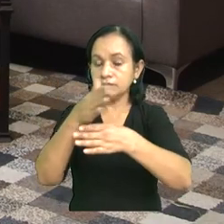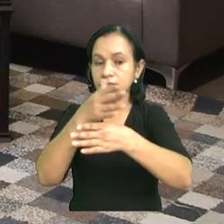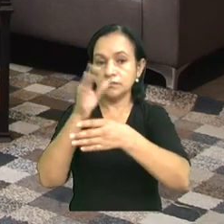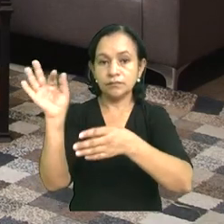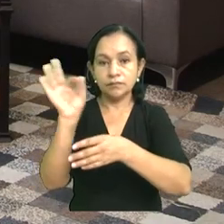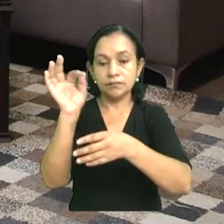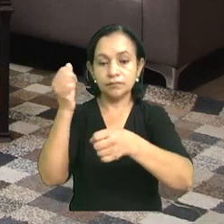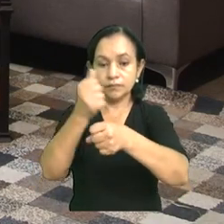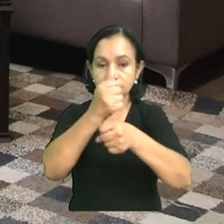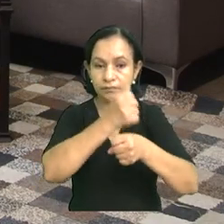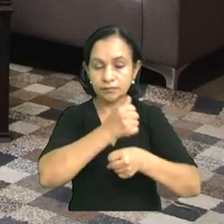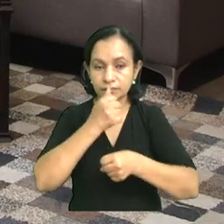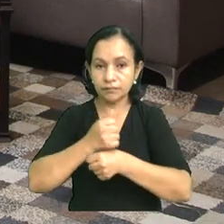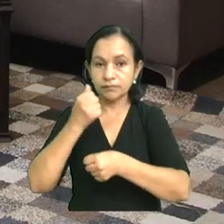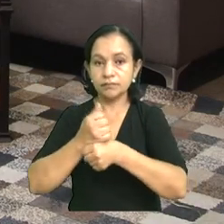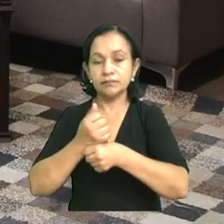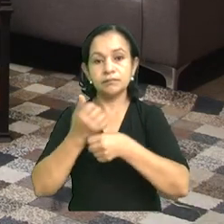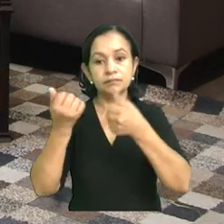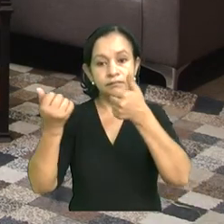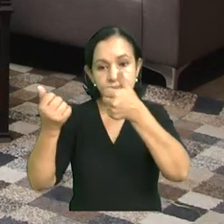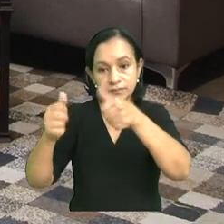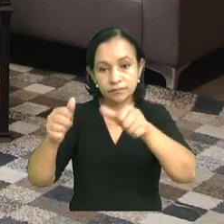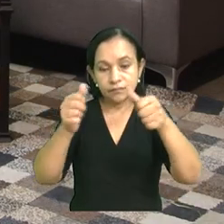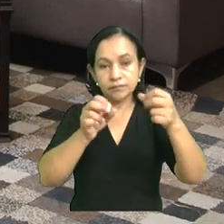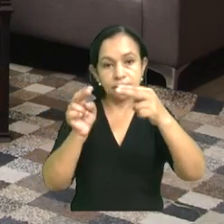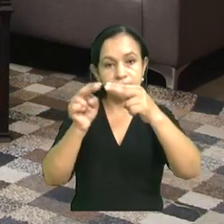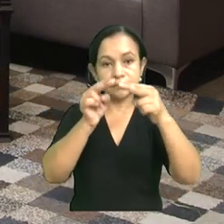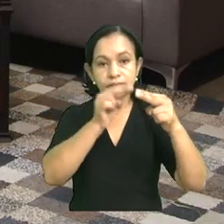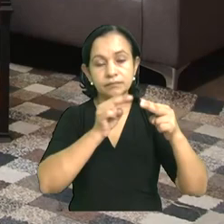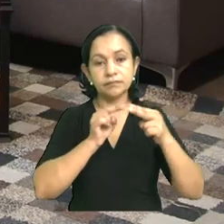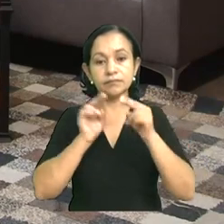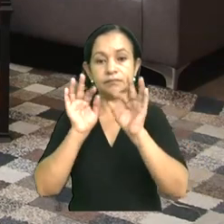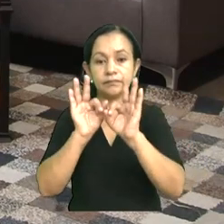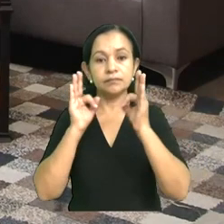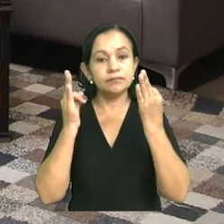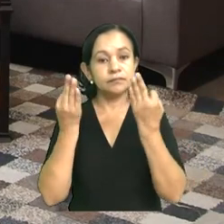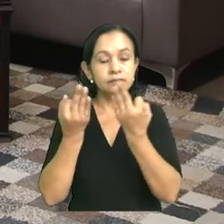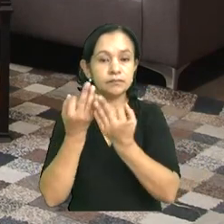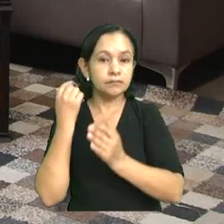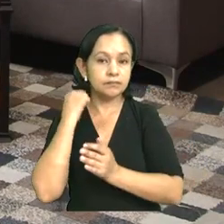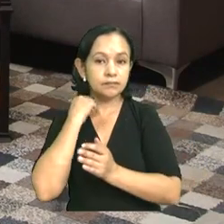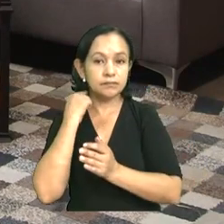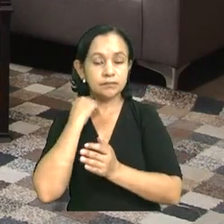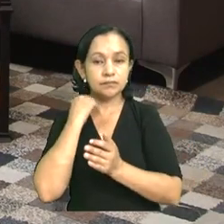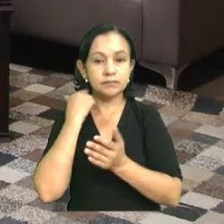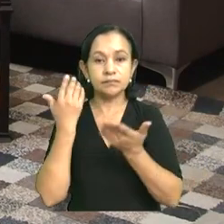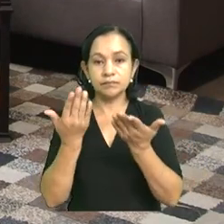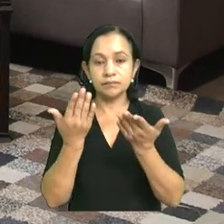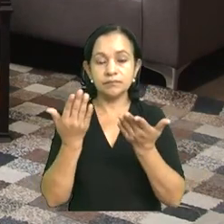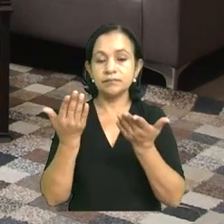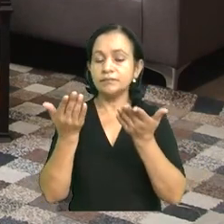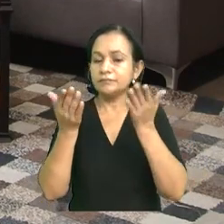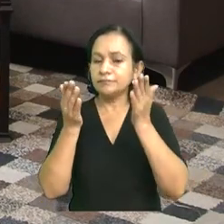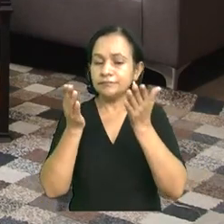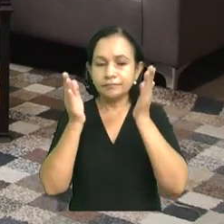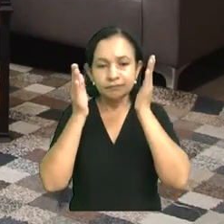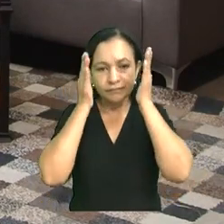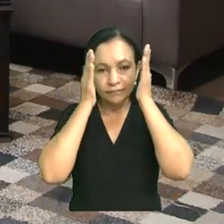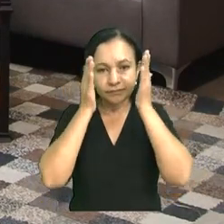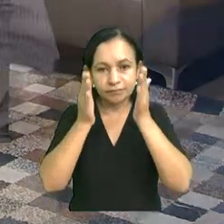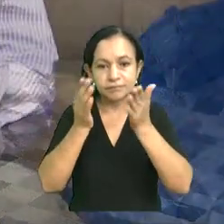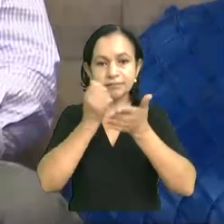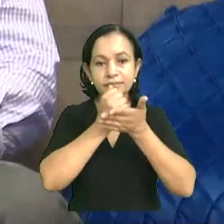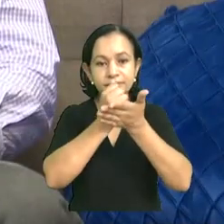trabajo, varios procesos de articulación. Sí. La familia, ¿no? Siempre el centro y el eje de todos los trabajos que se realizan de